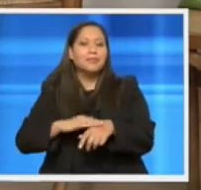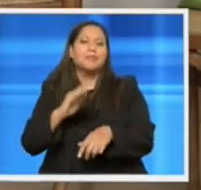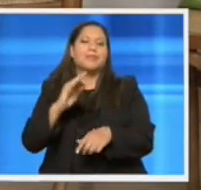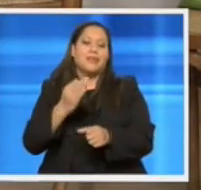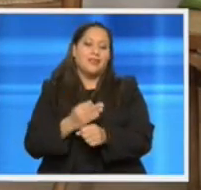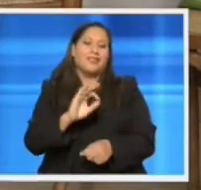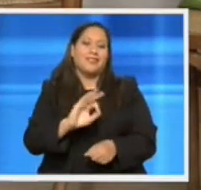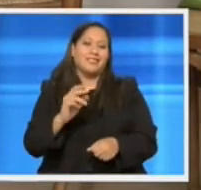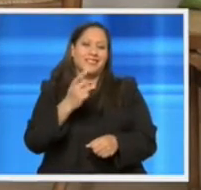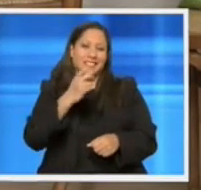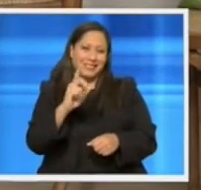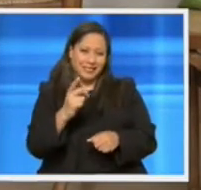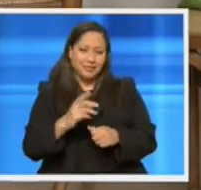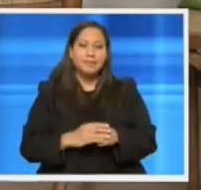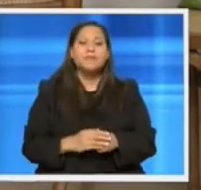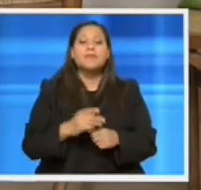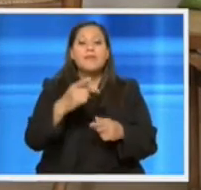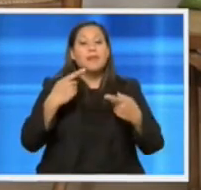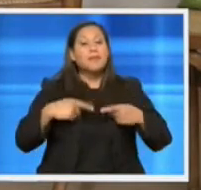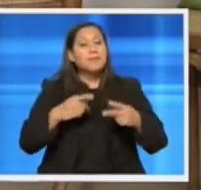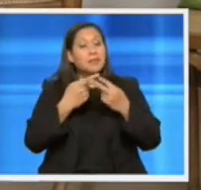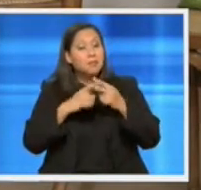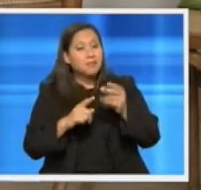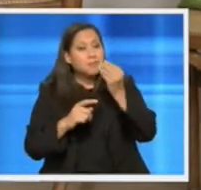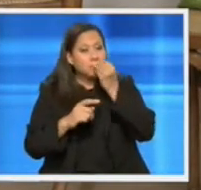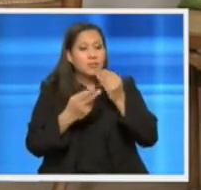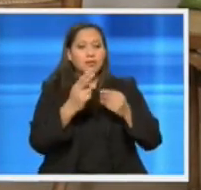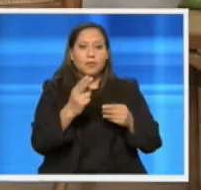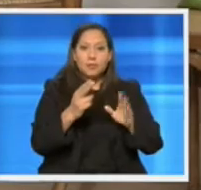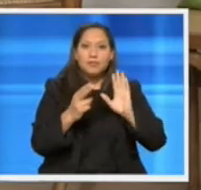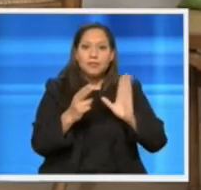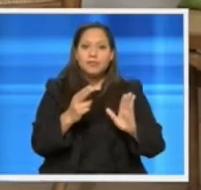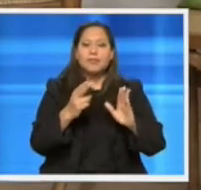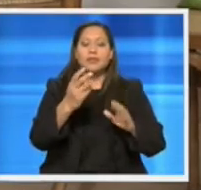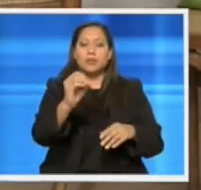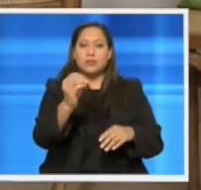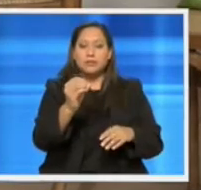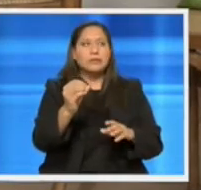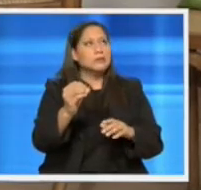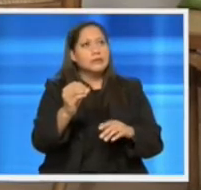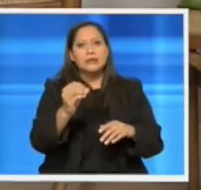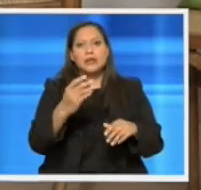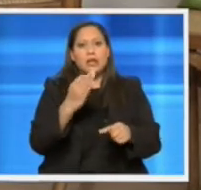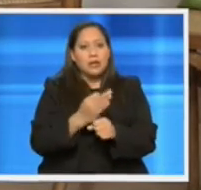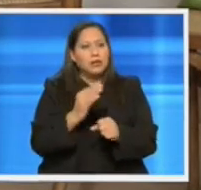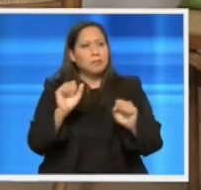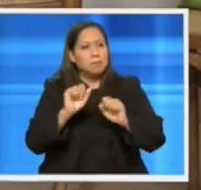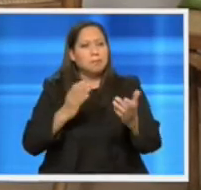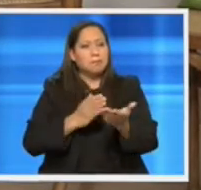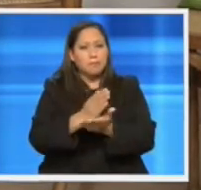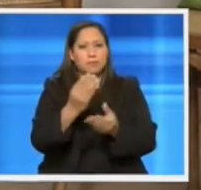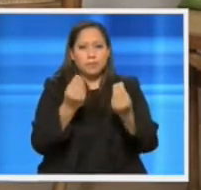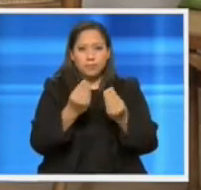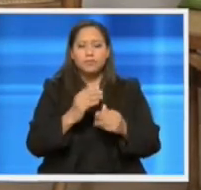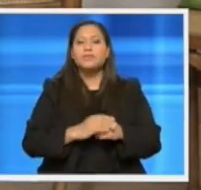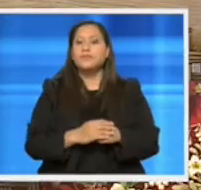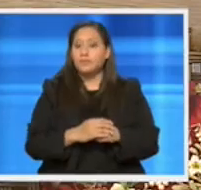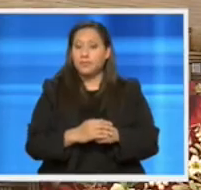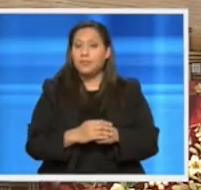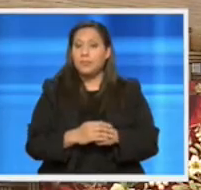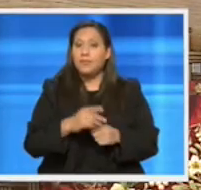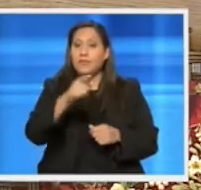gente que está empezando un plan de alimentación o Ajá. que en noviembre ya viene o que en octubre o en este año ha logrado grandes metas Ajá. y que quieres